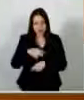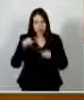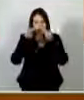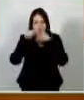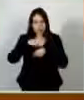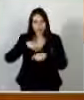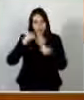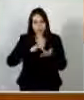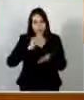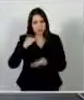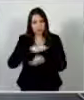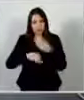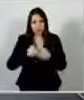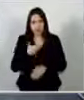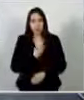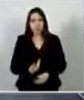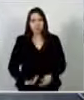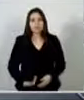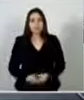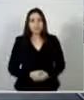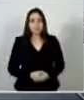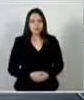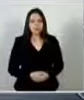gracias. Es cuanto, presidente.